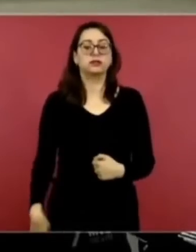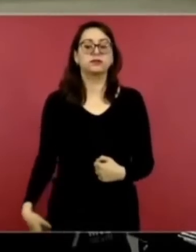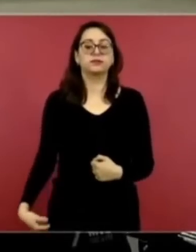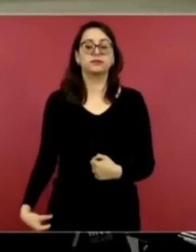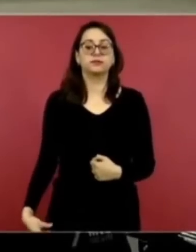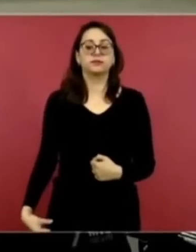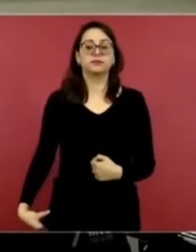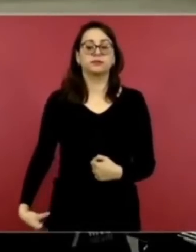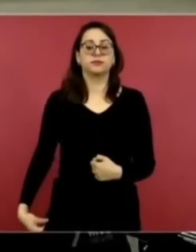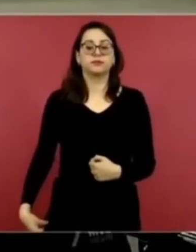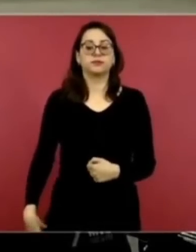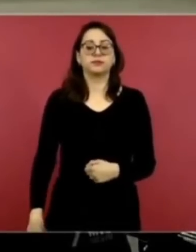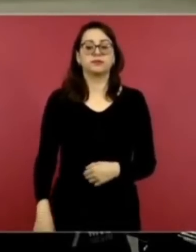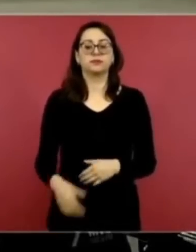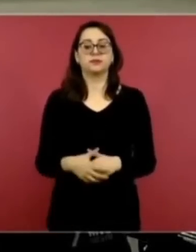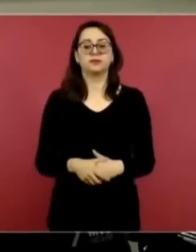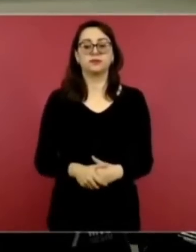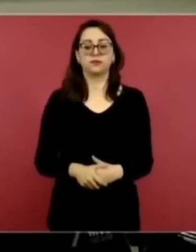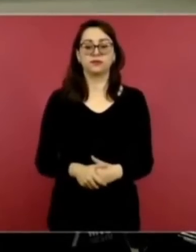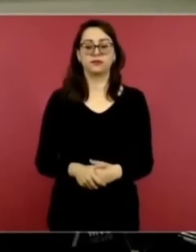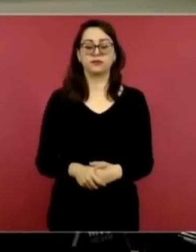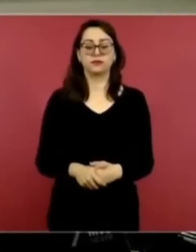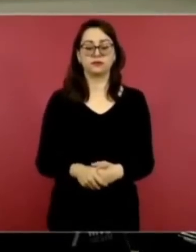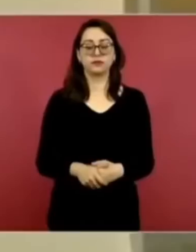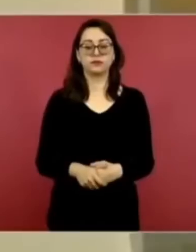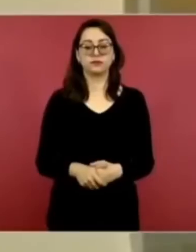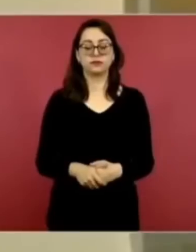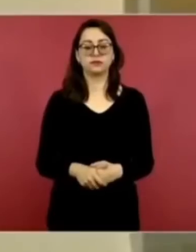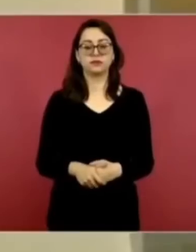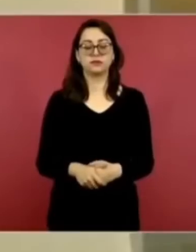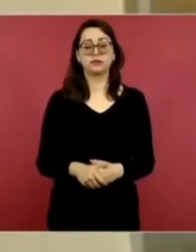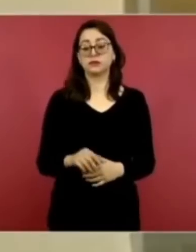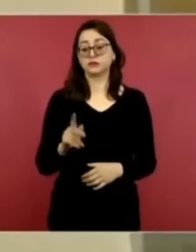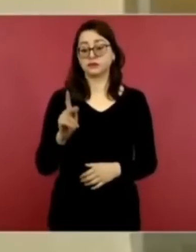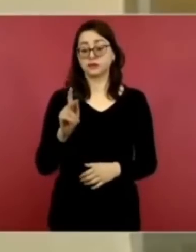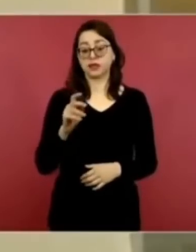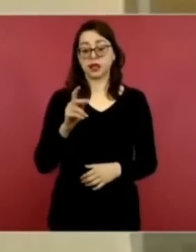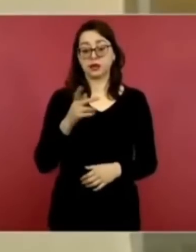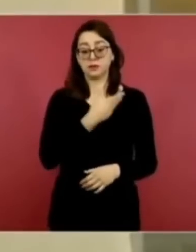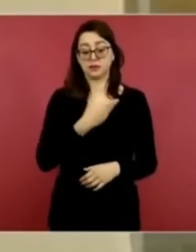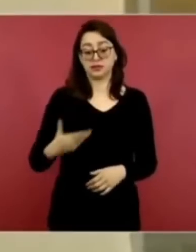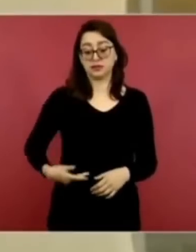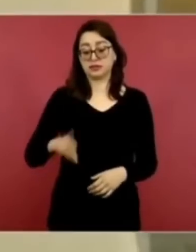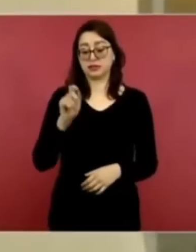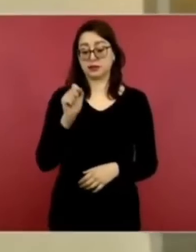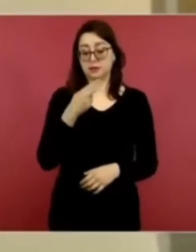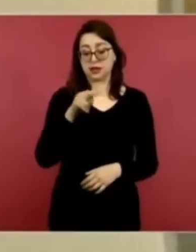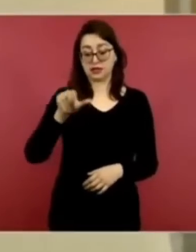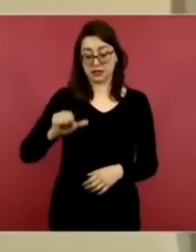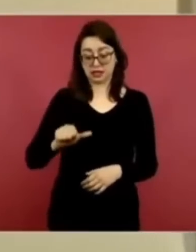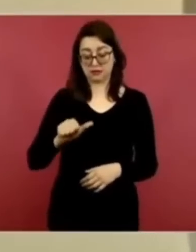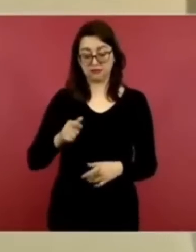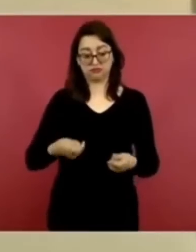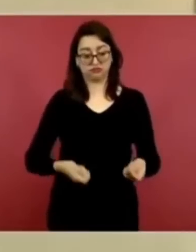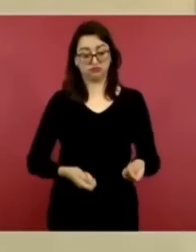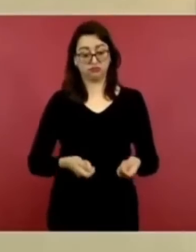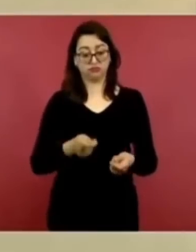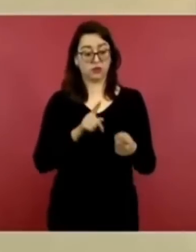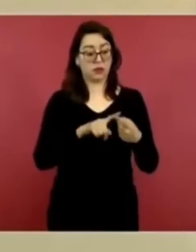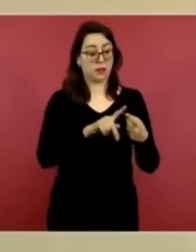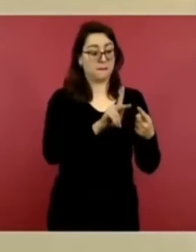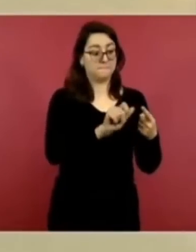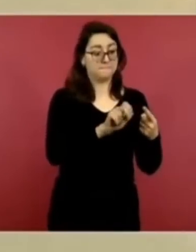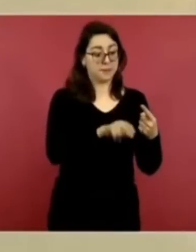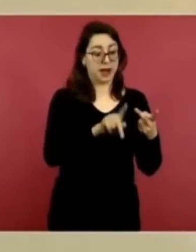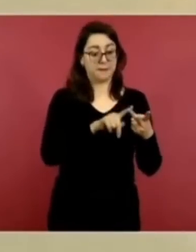al día siguiente de haber tomado posición de la presidencia Enrique Peña Nieto firmó con los partidos PAN, PRI y